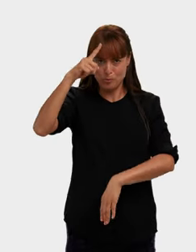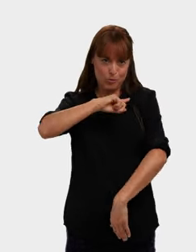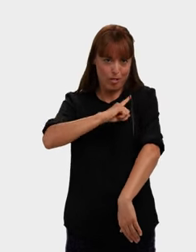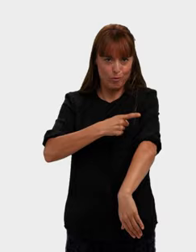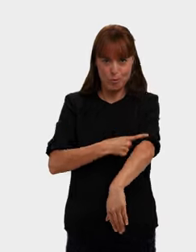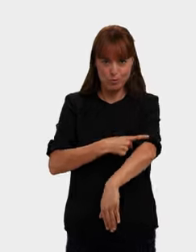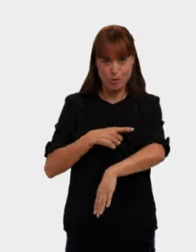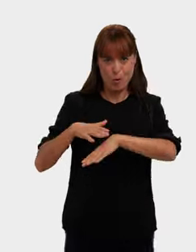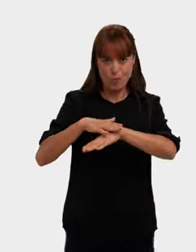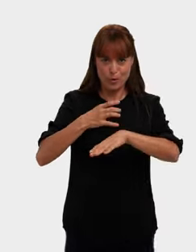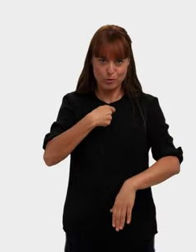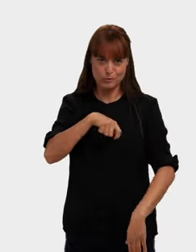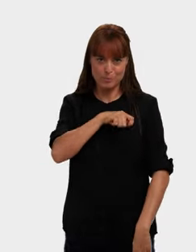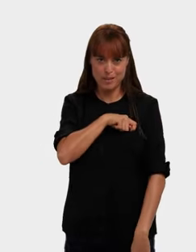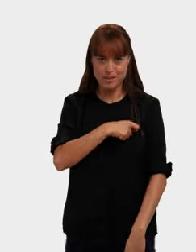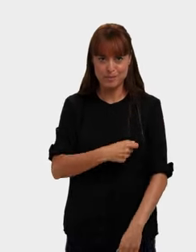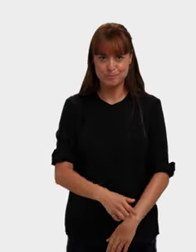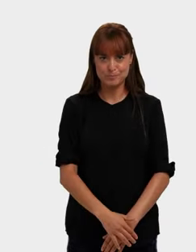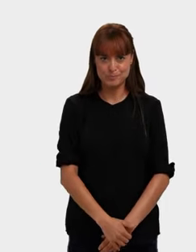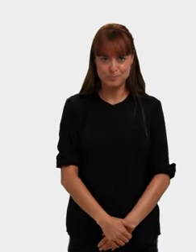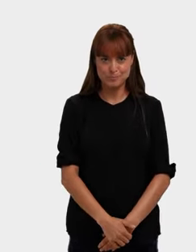ministerio de cultura y deporte gobierno de españa'